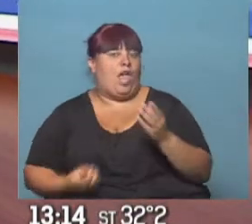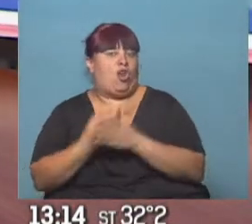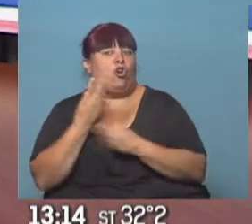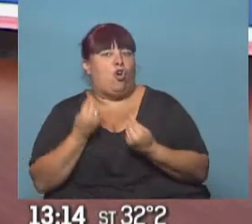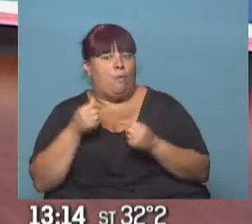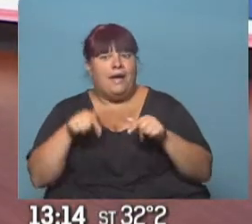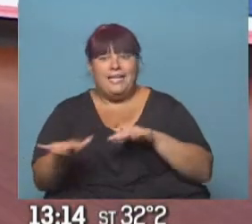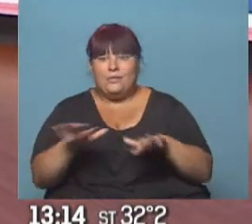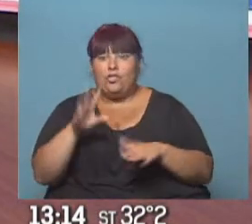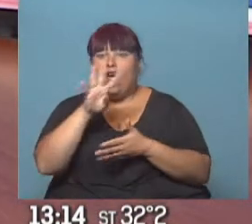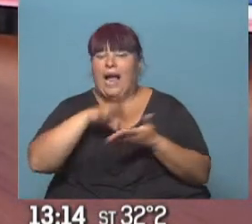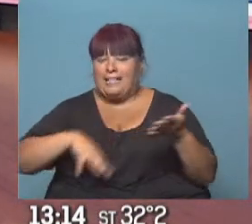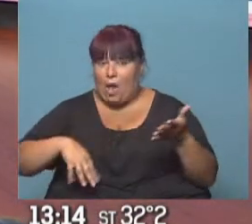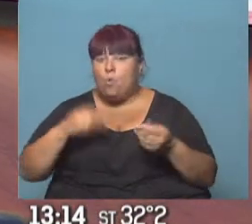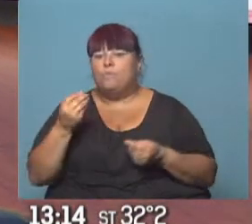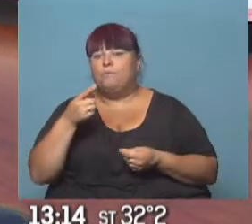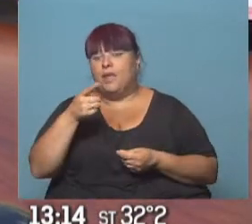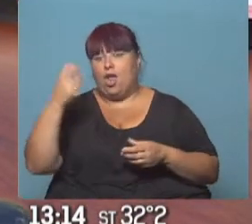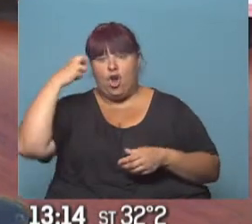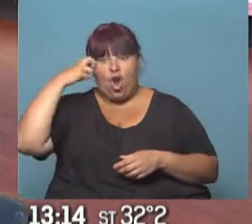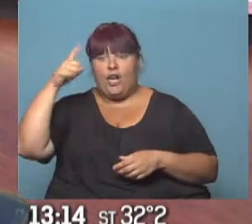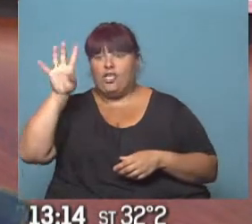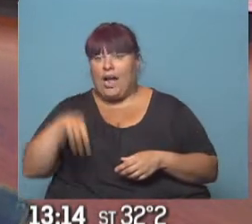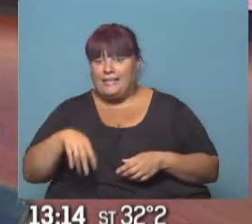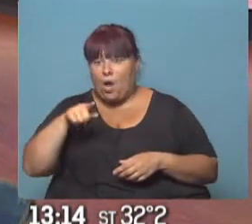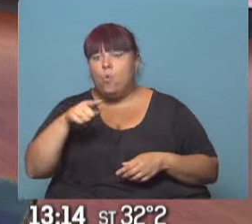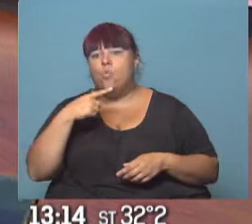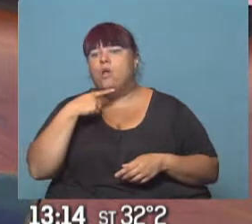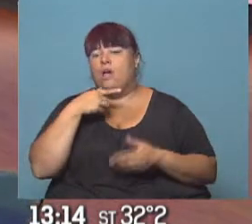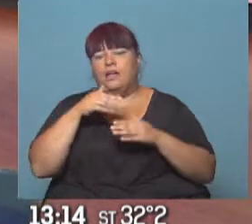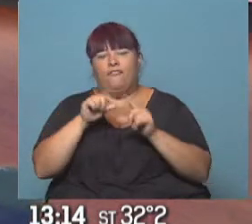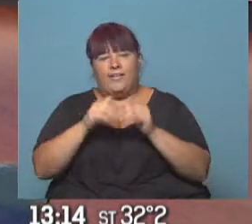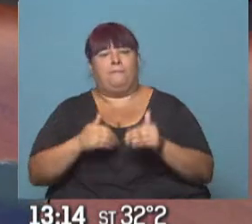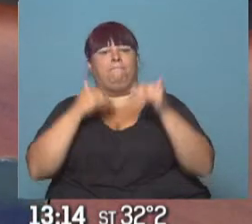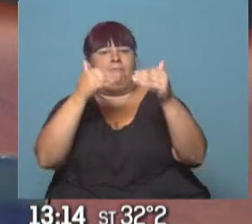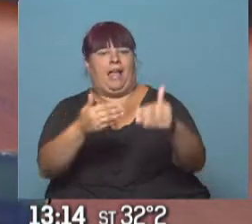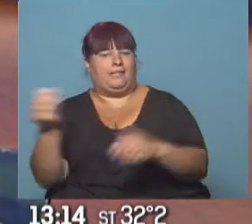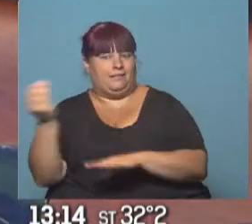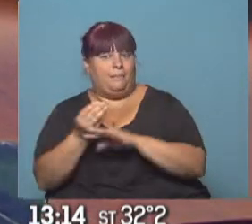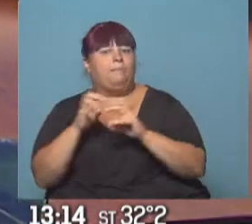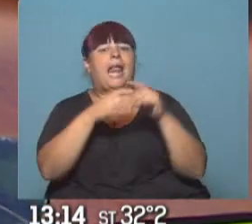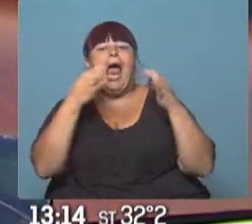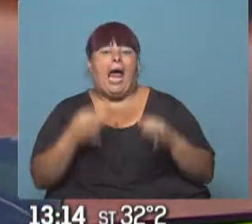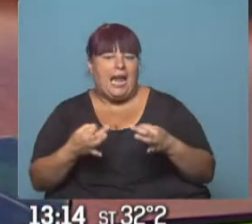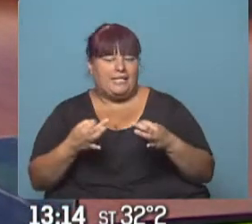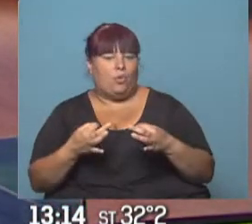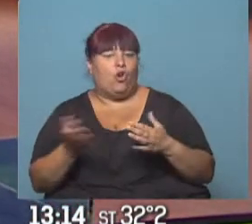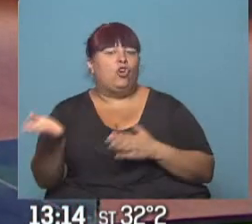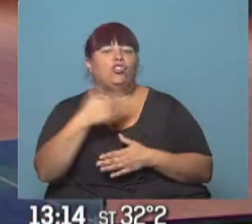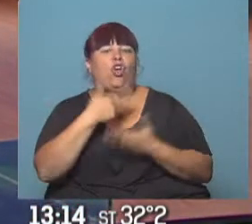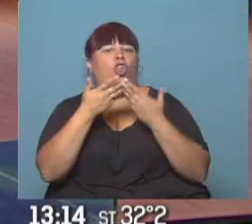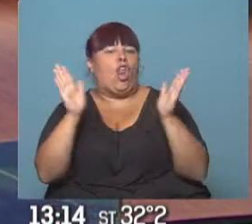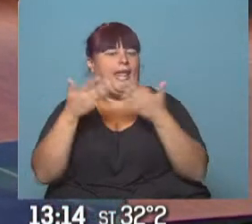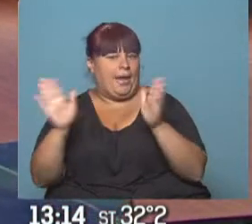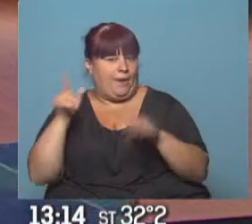es la situación en Cataluña luego de que desde el Parlamento catalán aplazaran la sesión de investidura hasta garantizar todas las